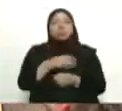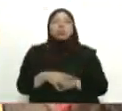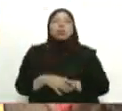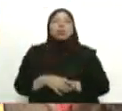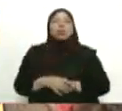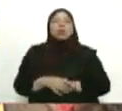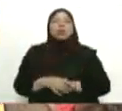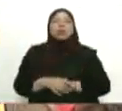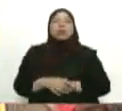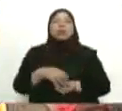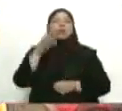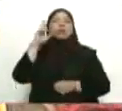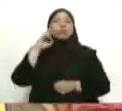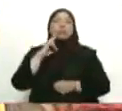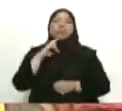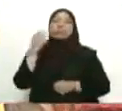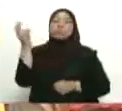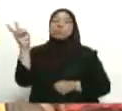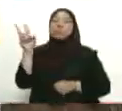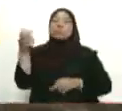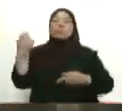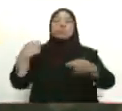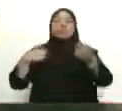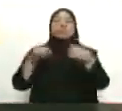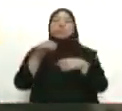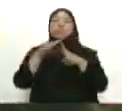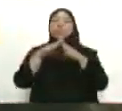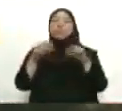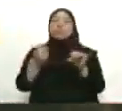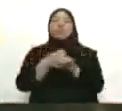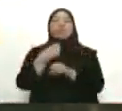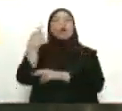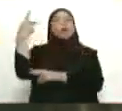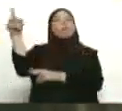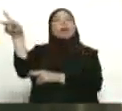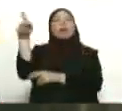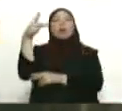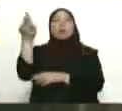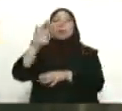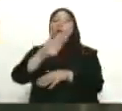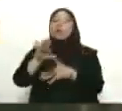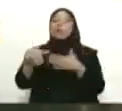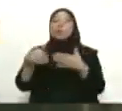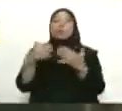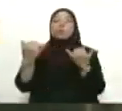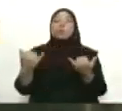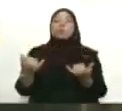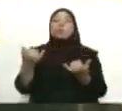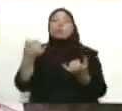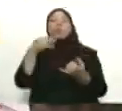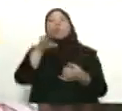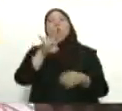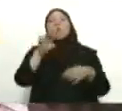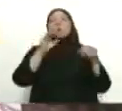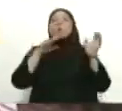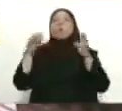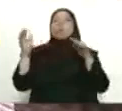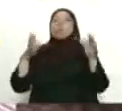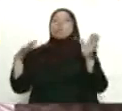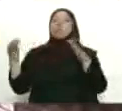vientos bolivarianos los vientos bolivarianos pegan por toda esta parroquia esto se llama los cuatro vientos